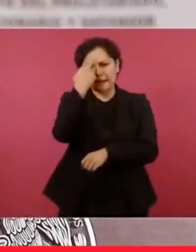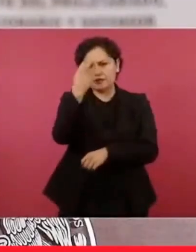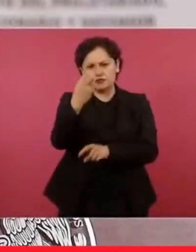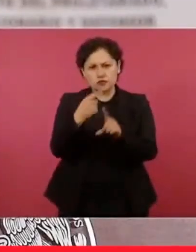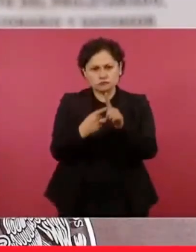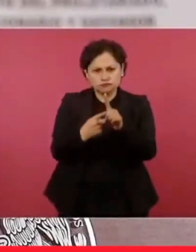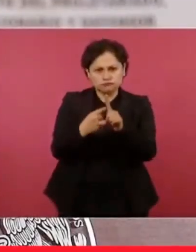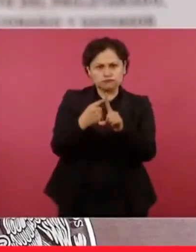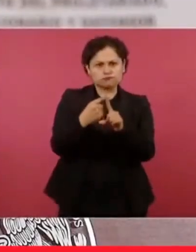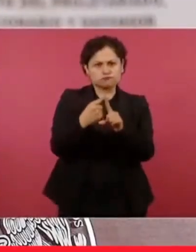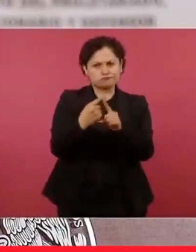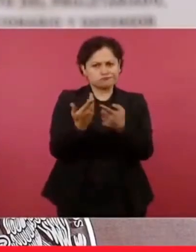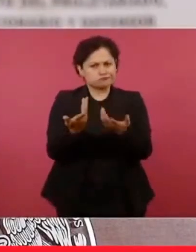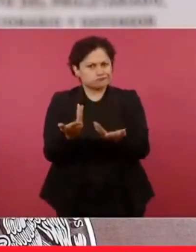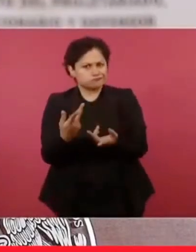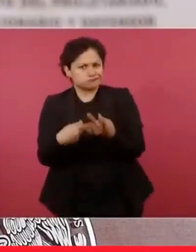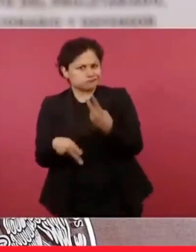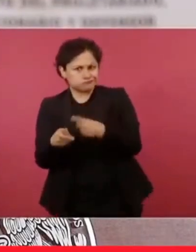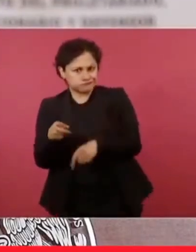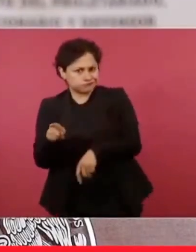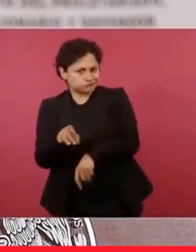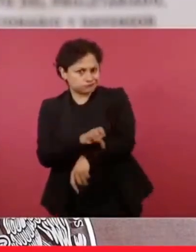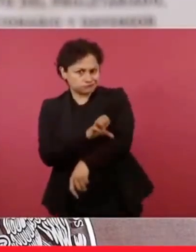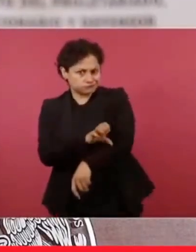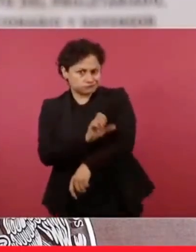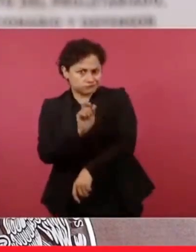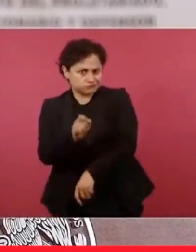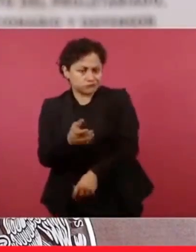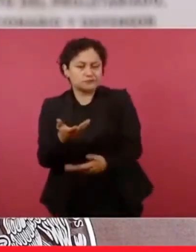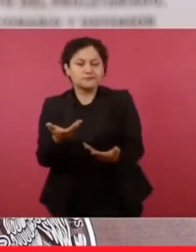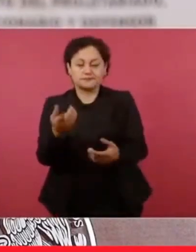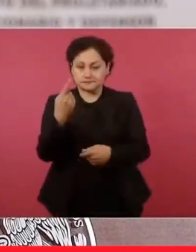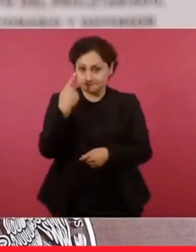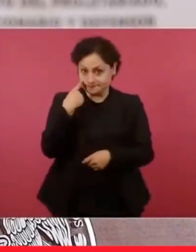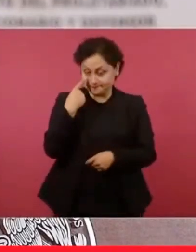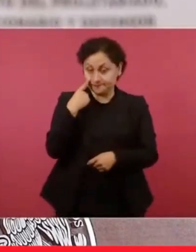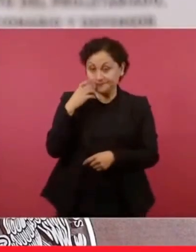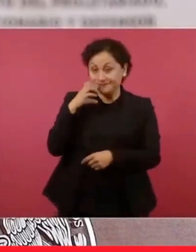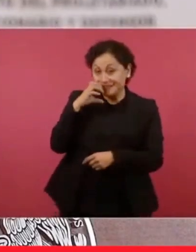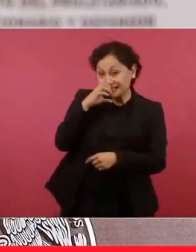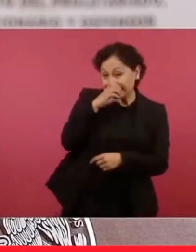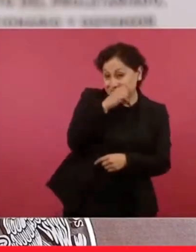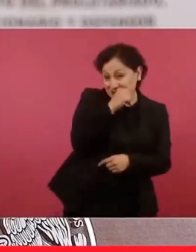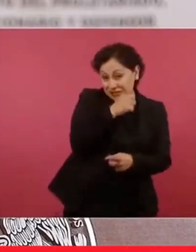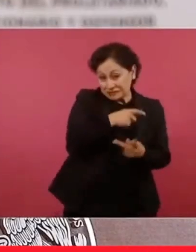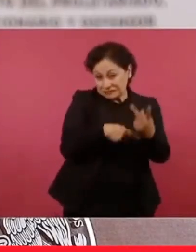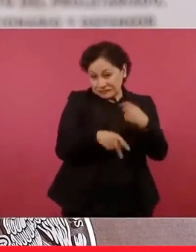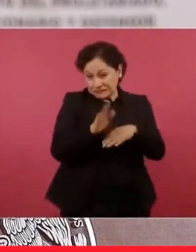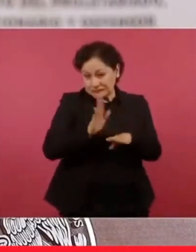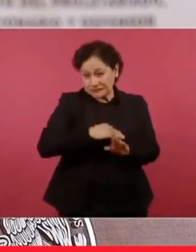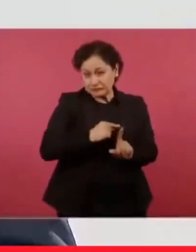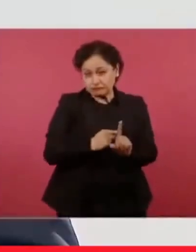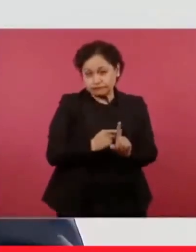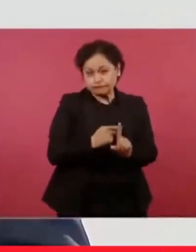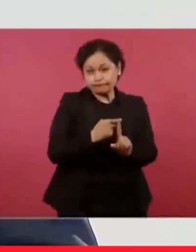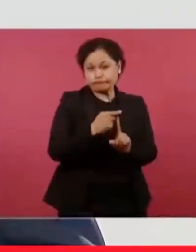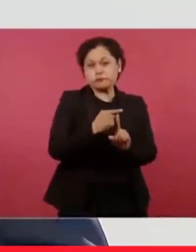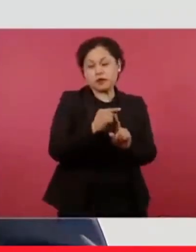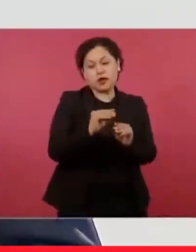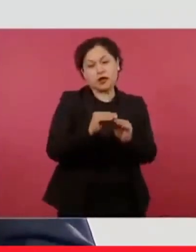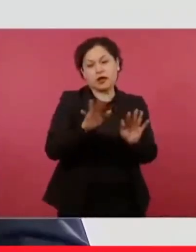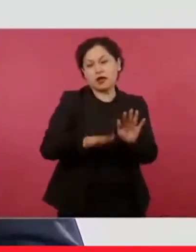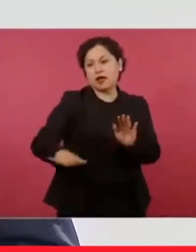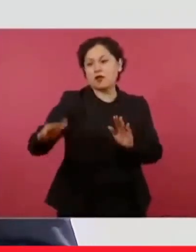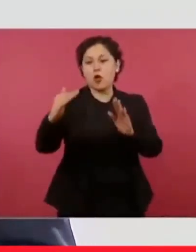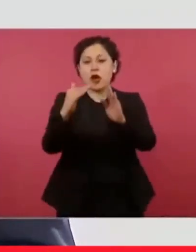que exista más calor, pues implica que crezca la demanda, como bien lo hemos mencionado. Esto